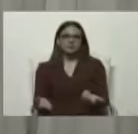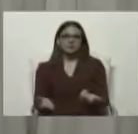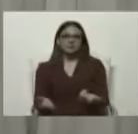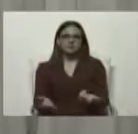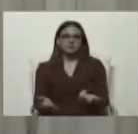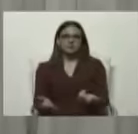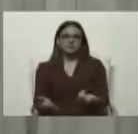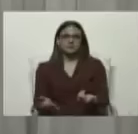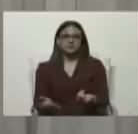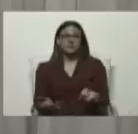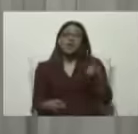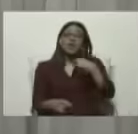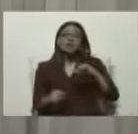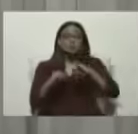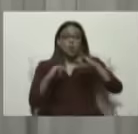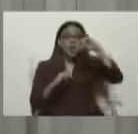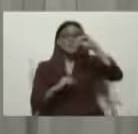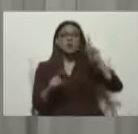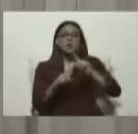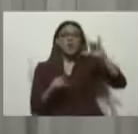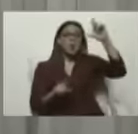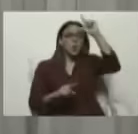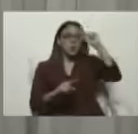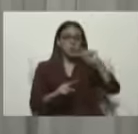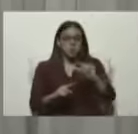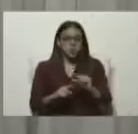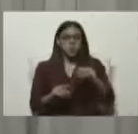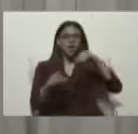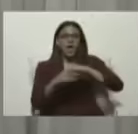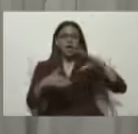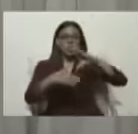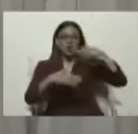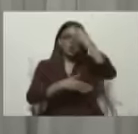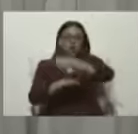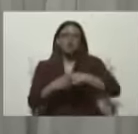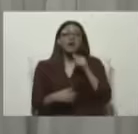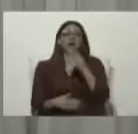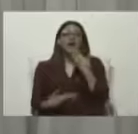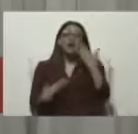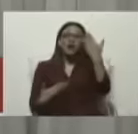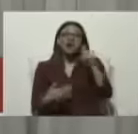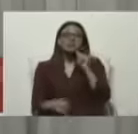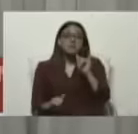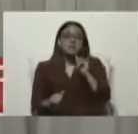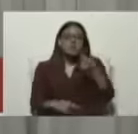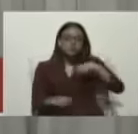Por cierto, tenemos la inflación más baja del continente y eso es gracias al fortalecimiento de nuestra moneda.